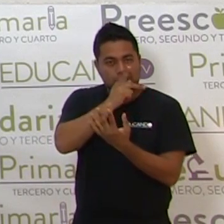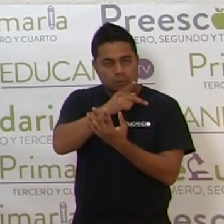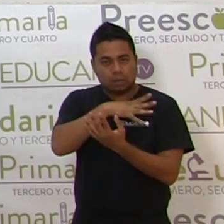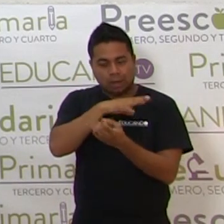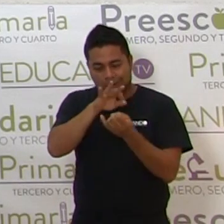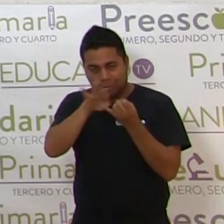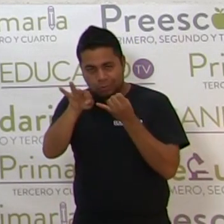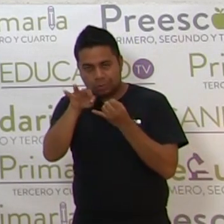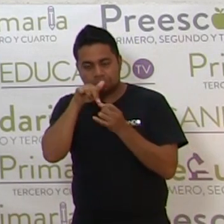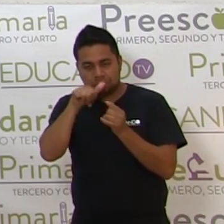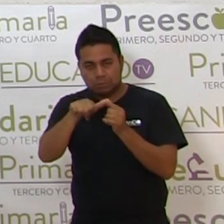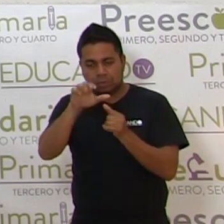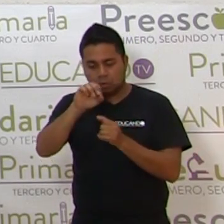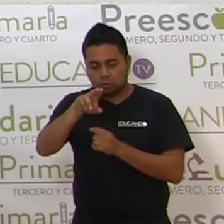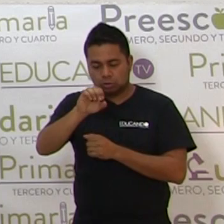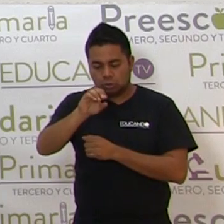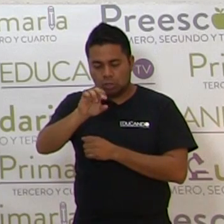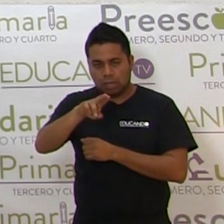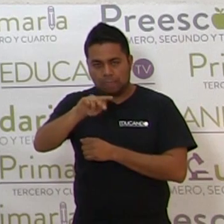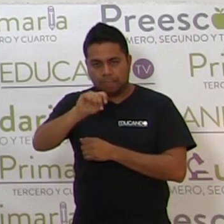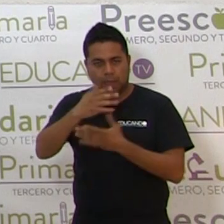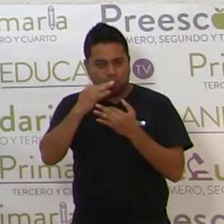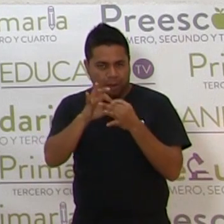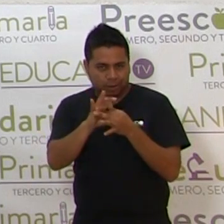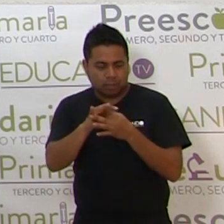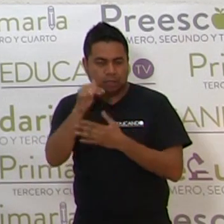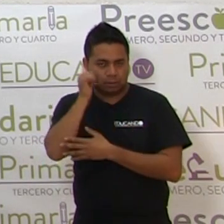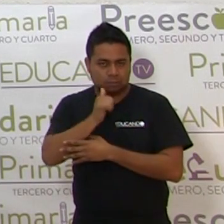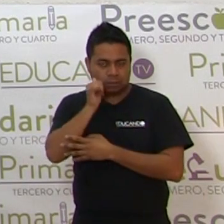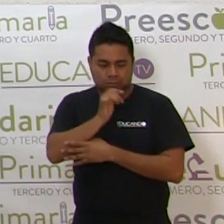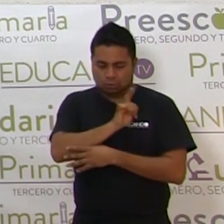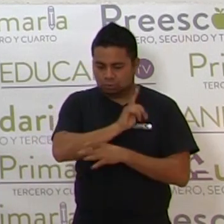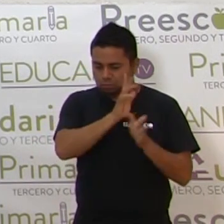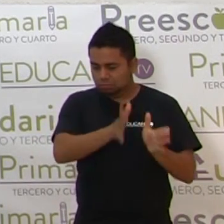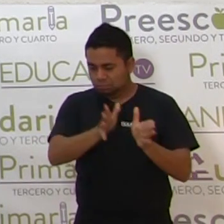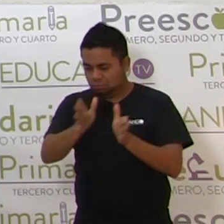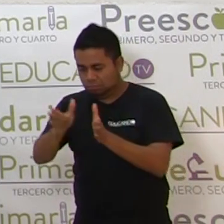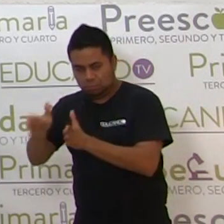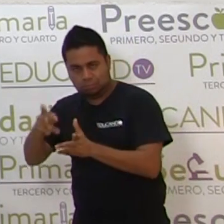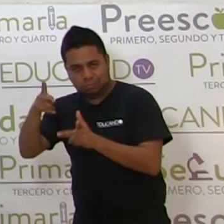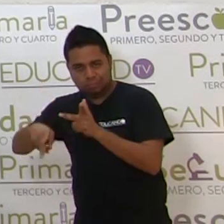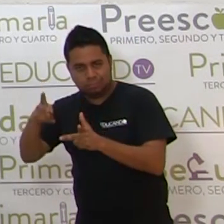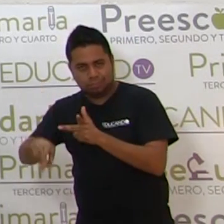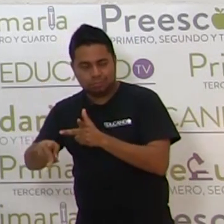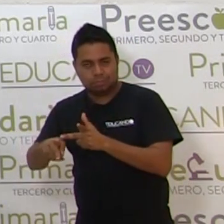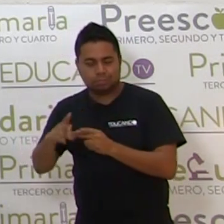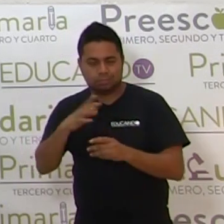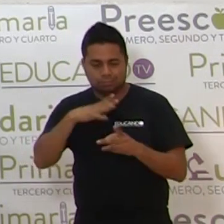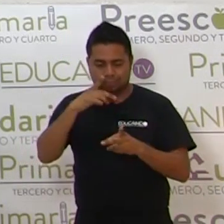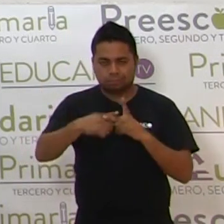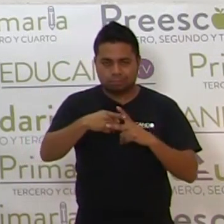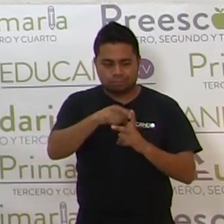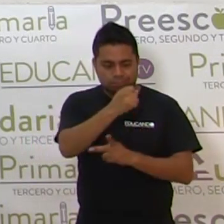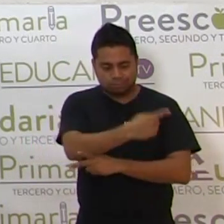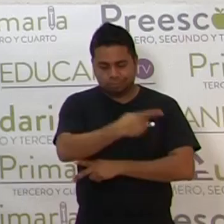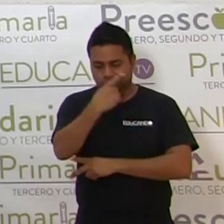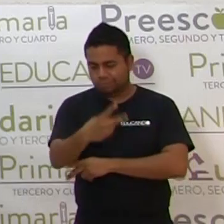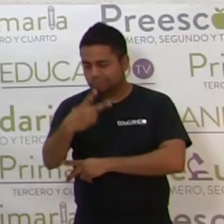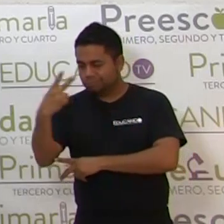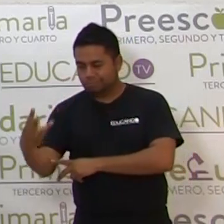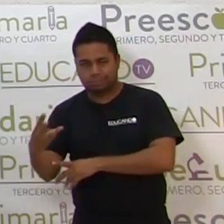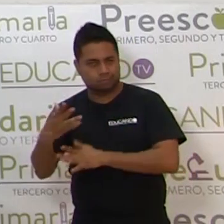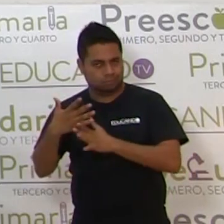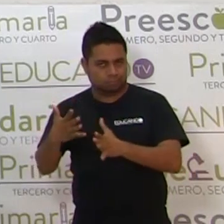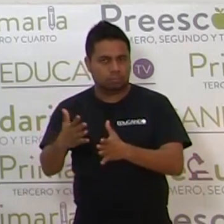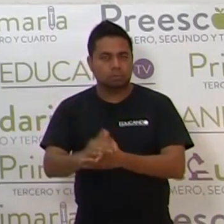una consonante, siempre van a ser independientes. Se van a hacer y se van a contar como una sílaba.